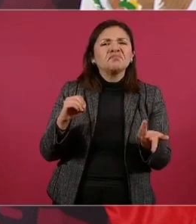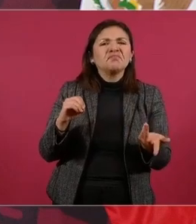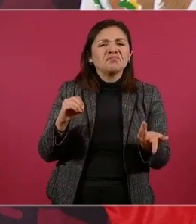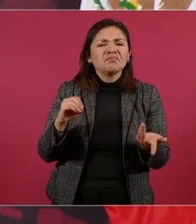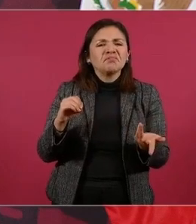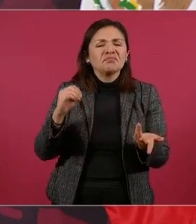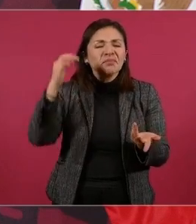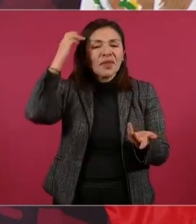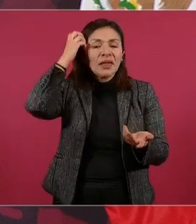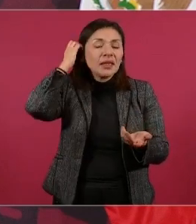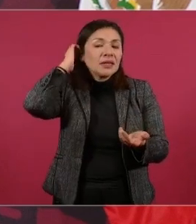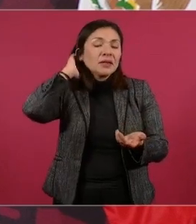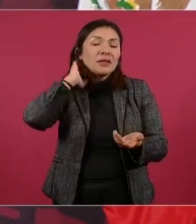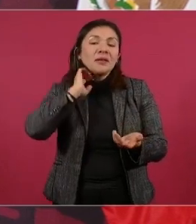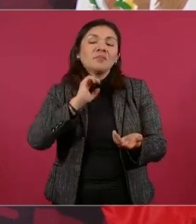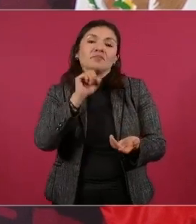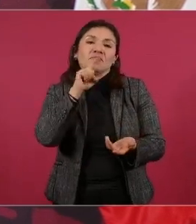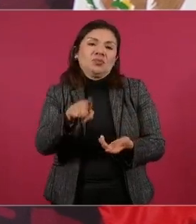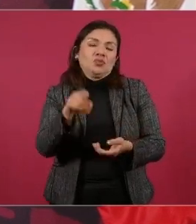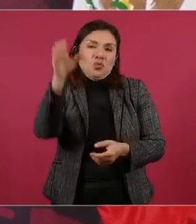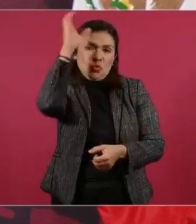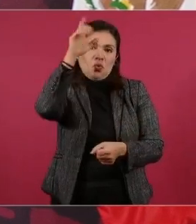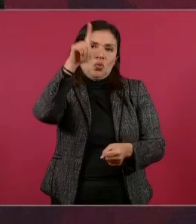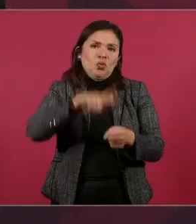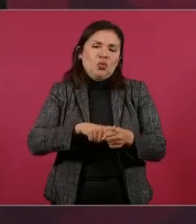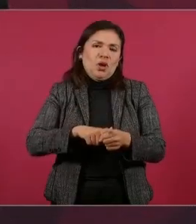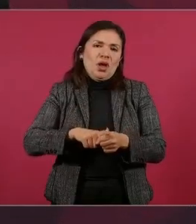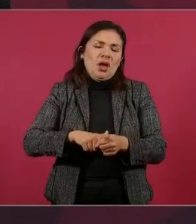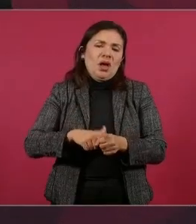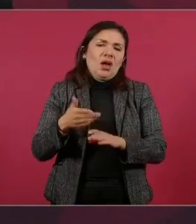Pues de la cultura